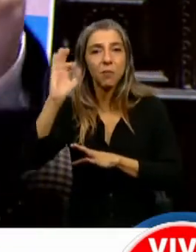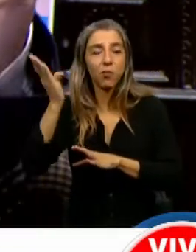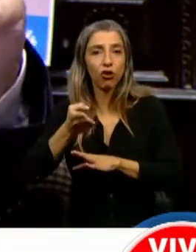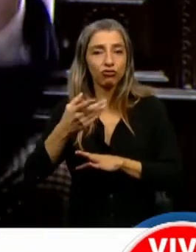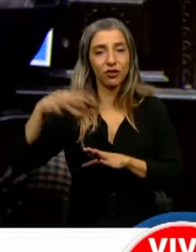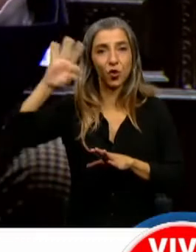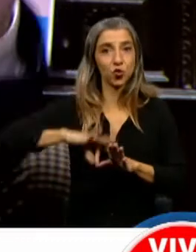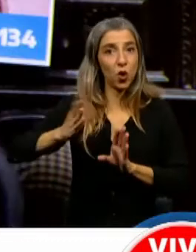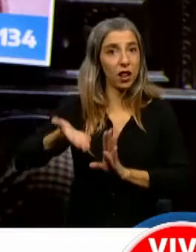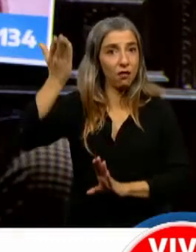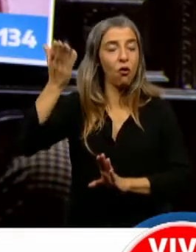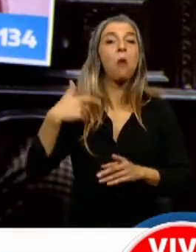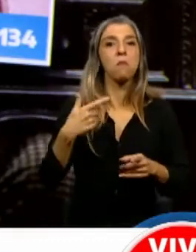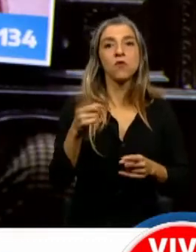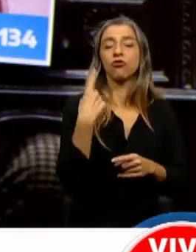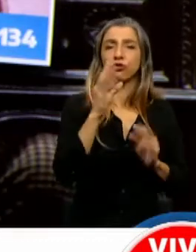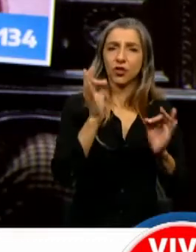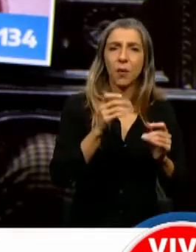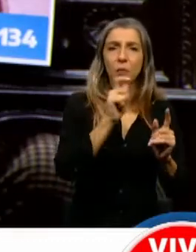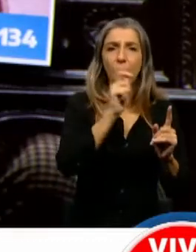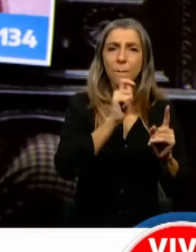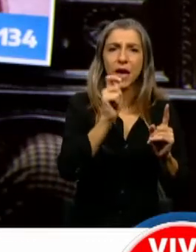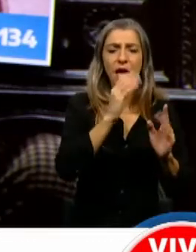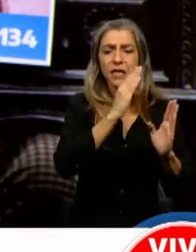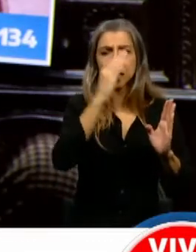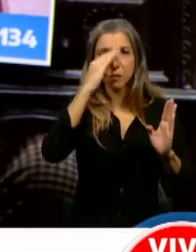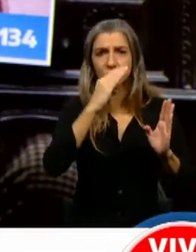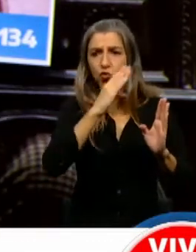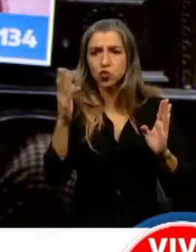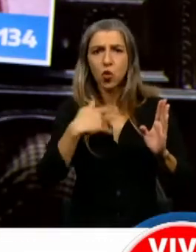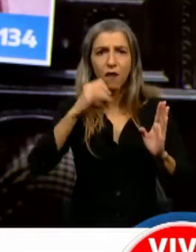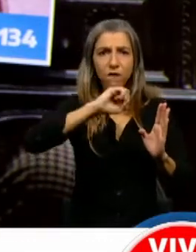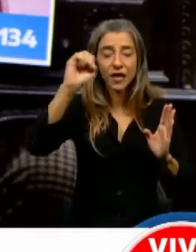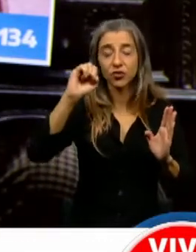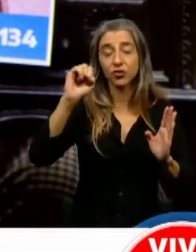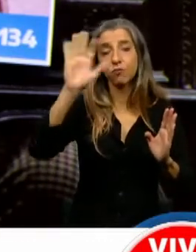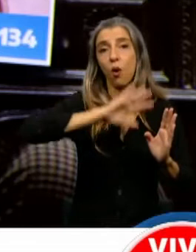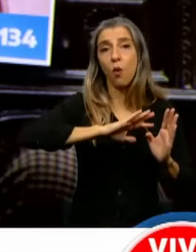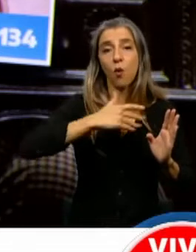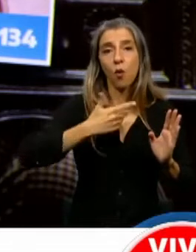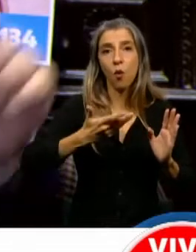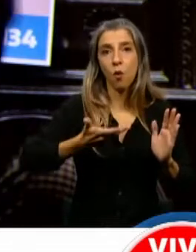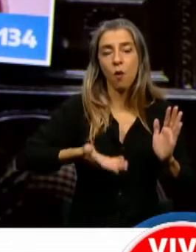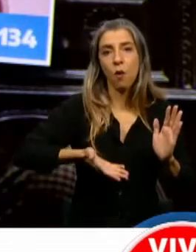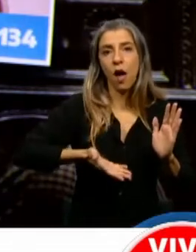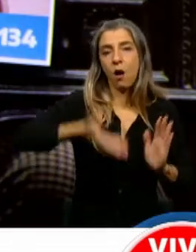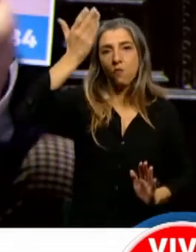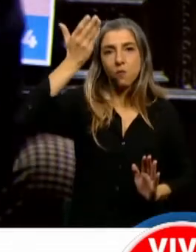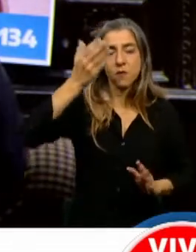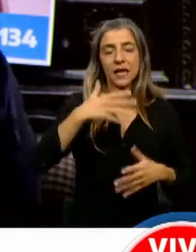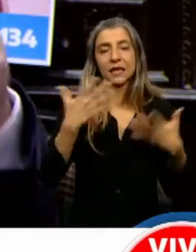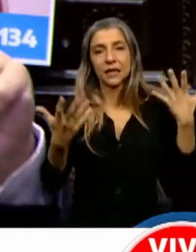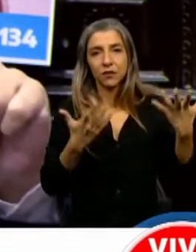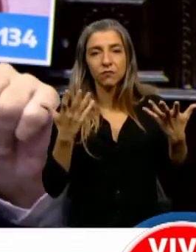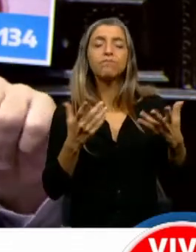¿la inflación marcha de acuerdo al ritmo previsto? No, está por encima. A nosotros nos conforma ver que